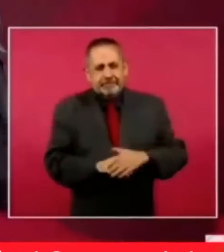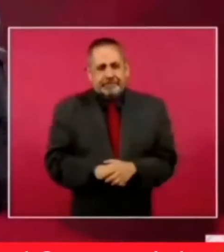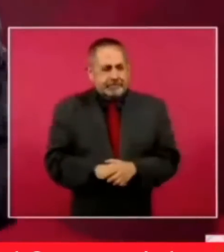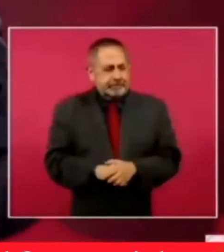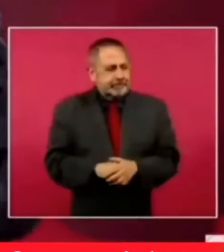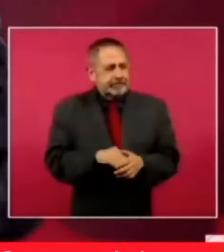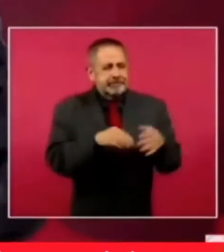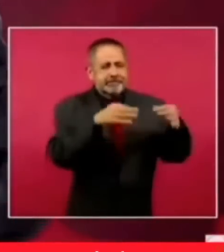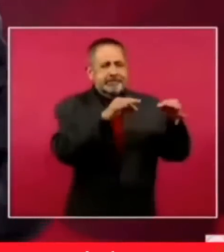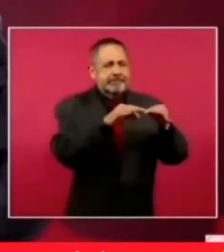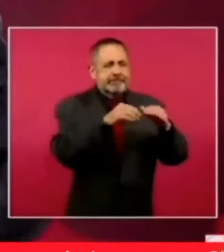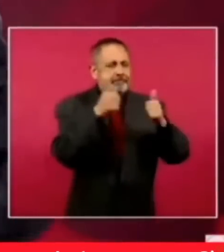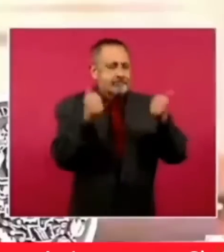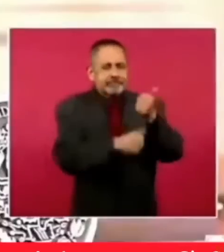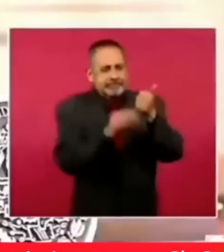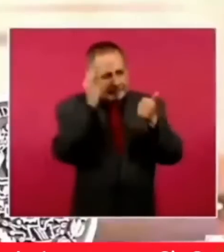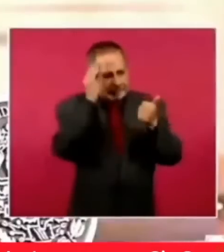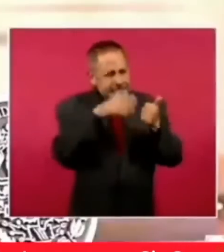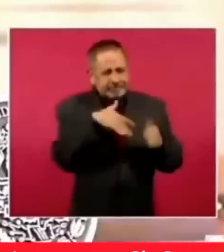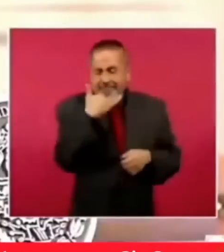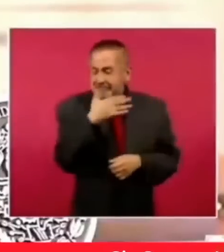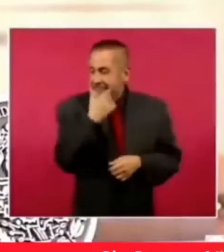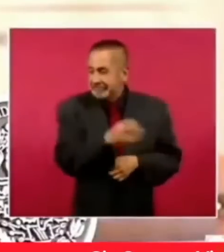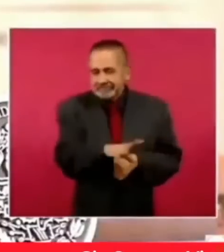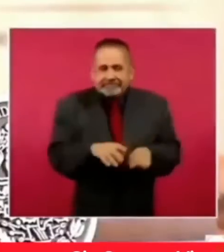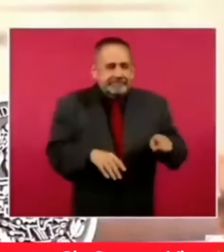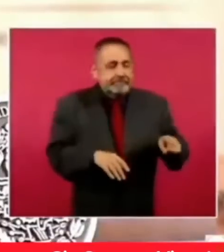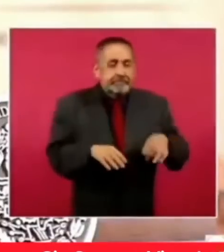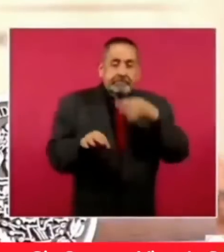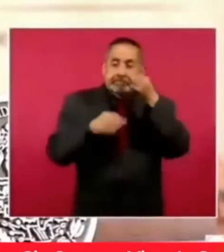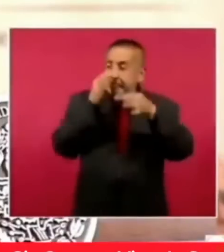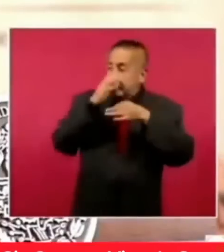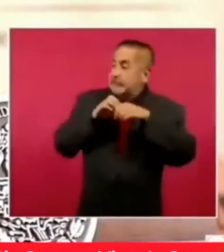Pasquín, inmundo,